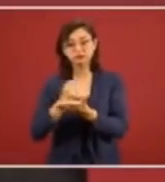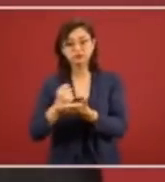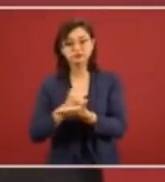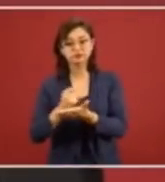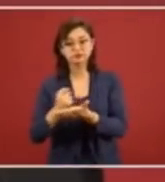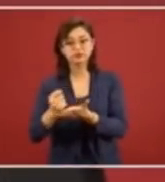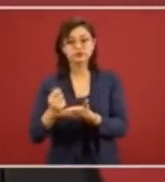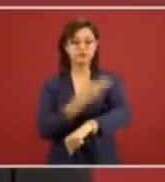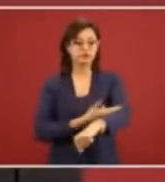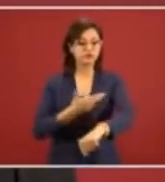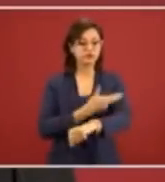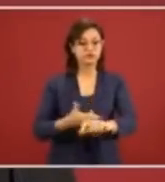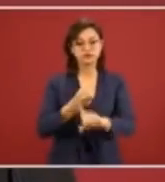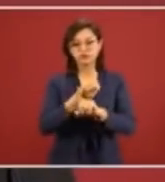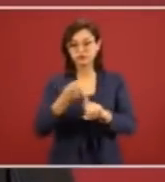que se organicen